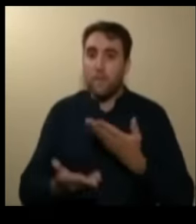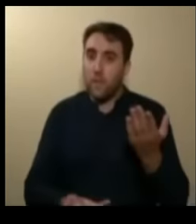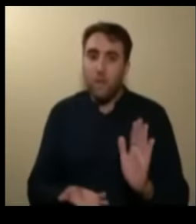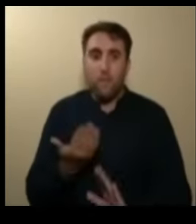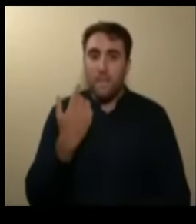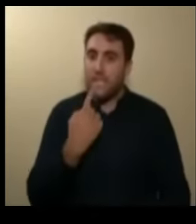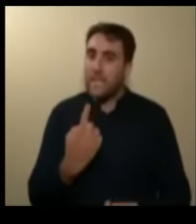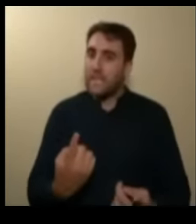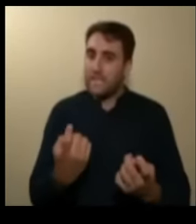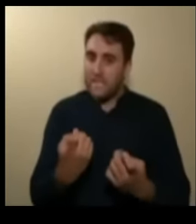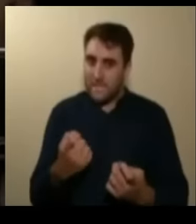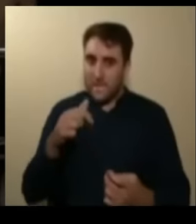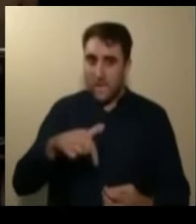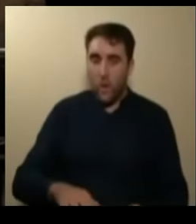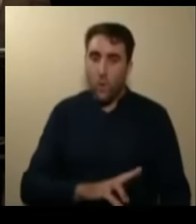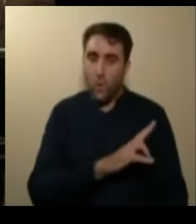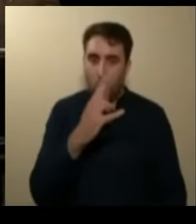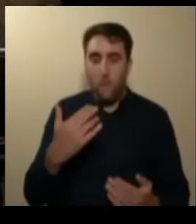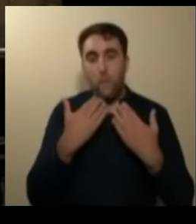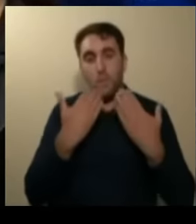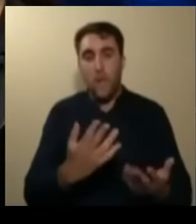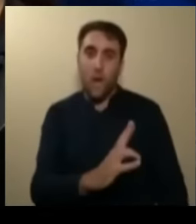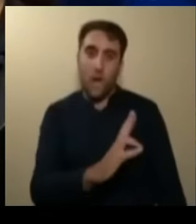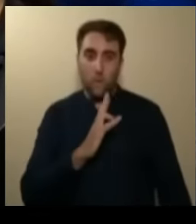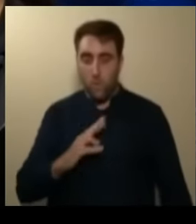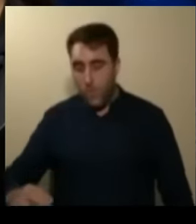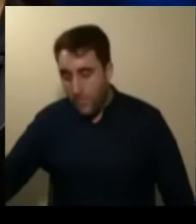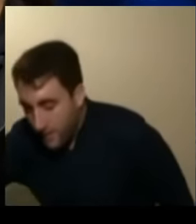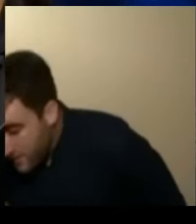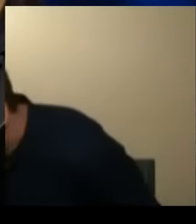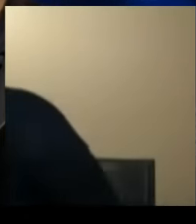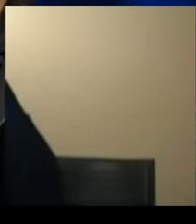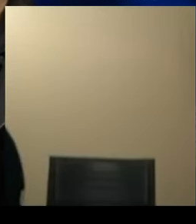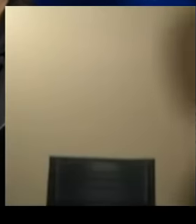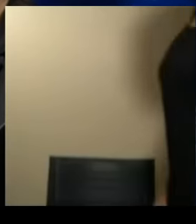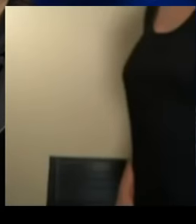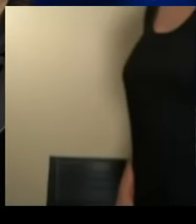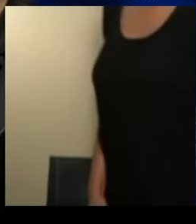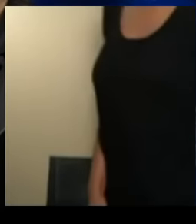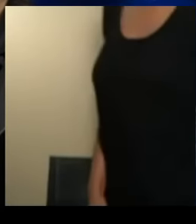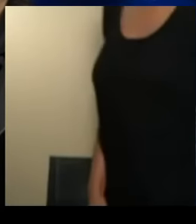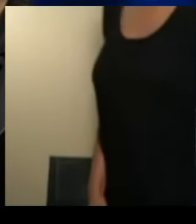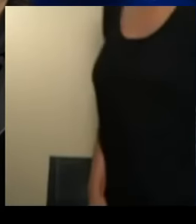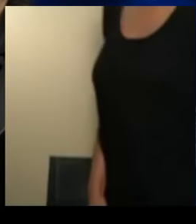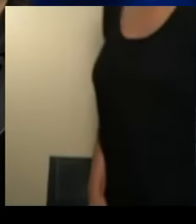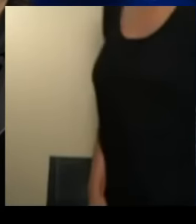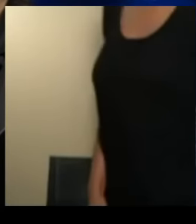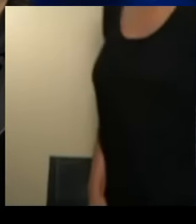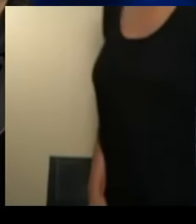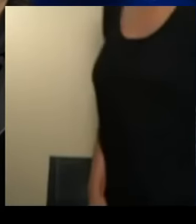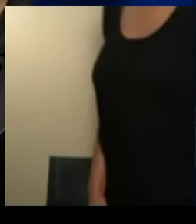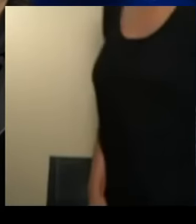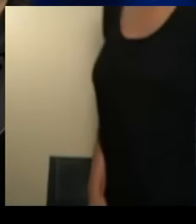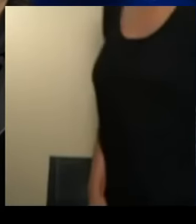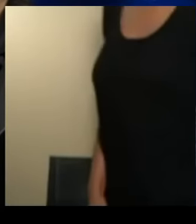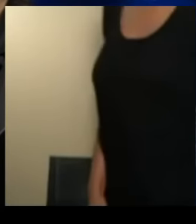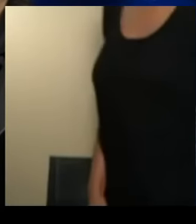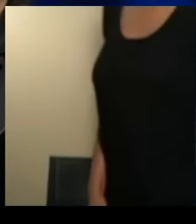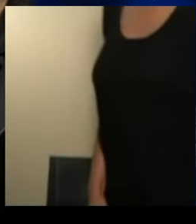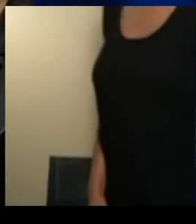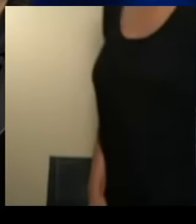a los sectores jóvenes de nuestra sociedad. Muchas gracias, senador Penades. Tiene su minuto para responder el senador Mario Vergara. Bueno, el senador insiste con que la